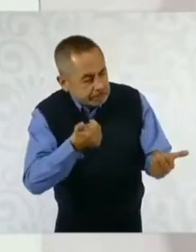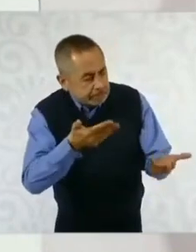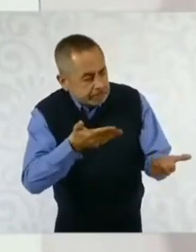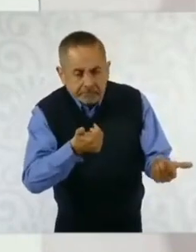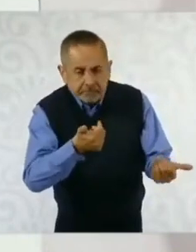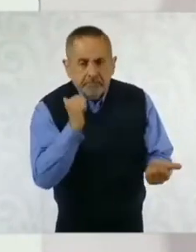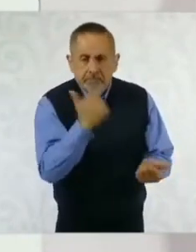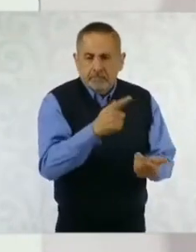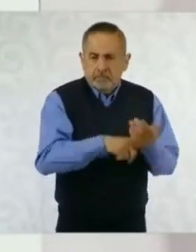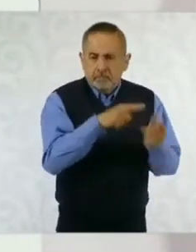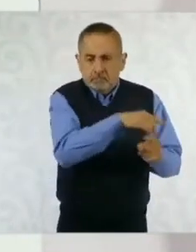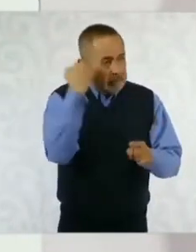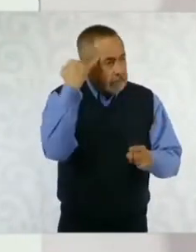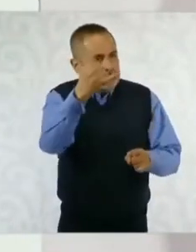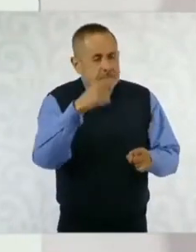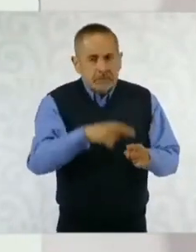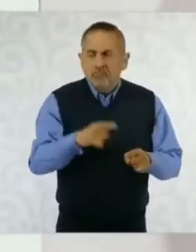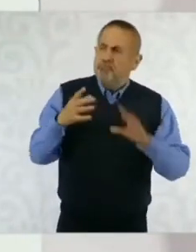oposición